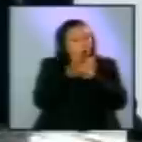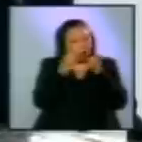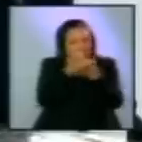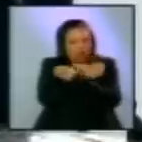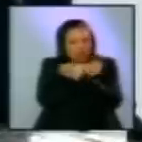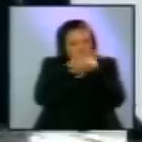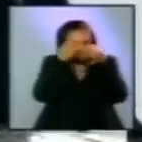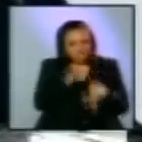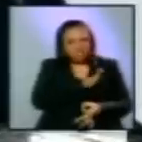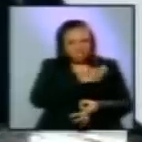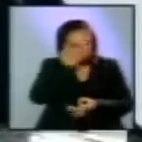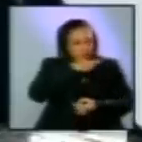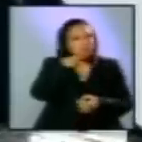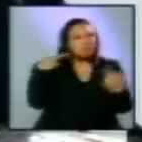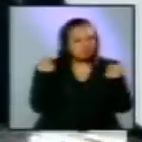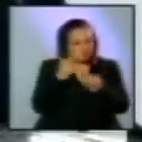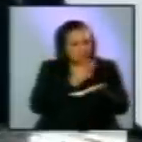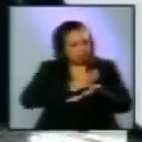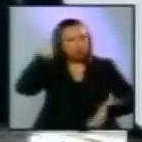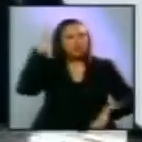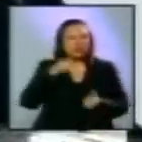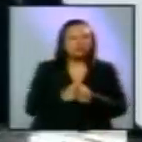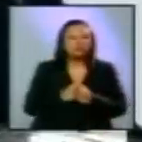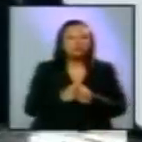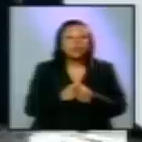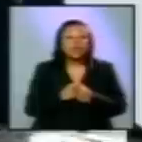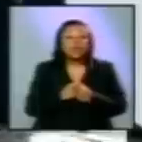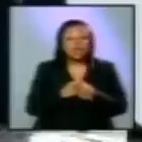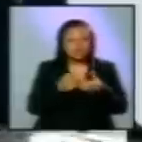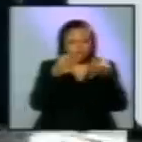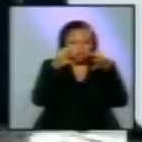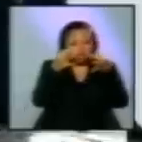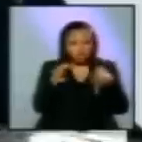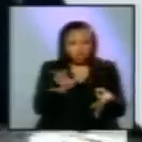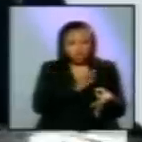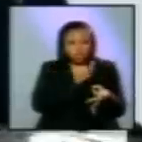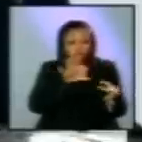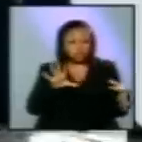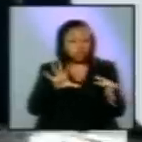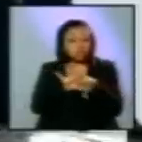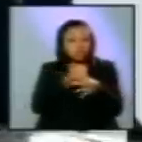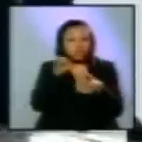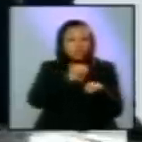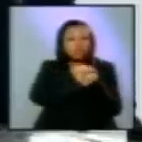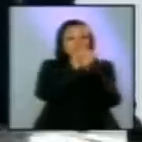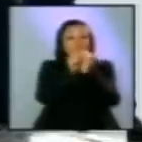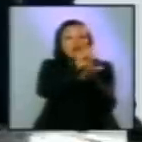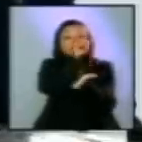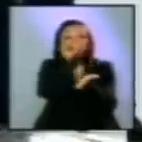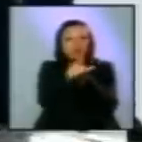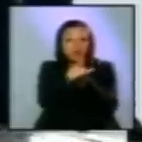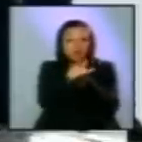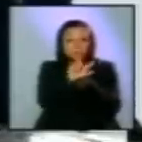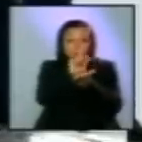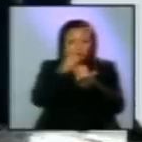sé son la gran mayoría. La Alianza por la Calidad se tiene que convertir en ley, porque cada paso